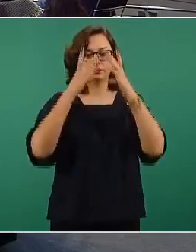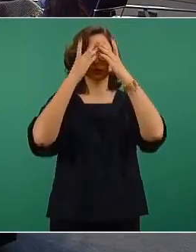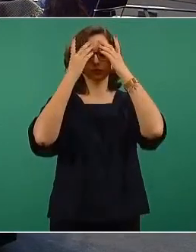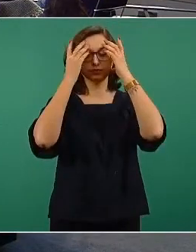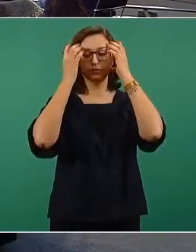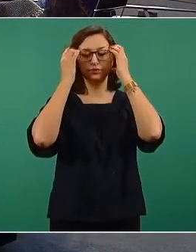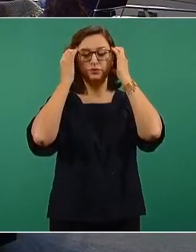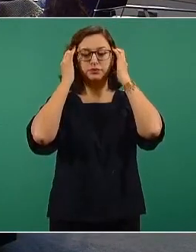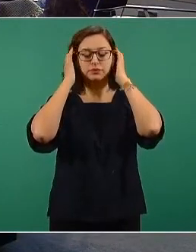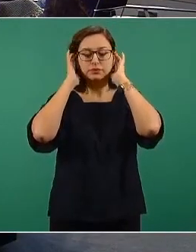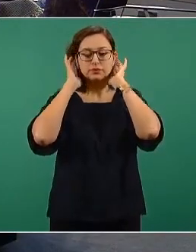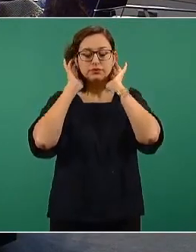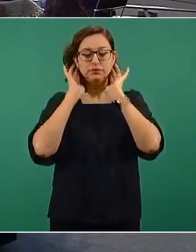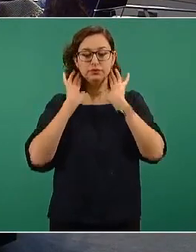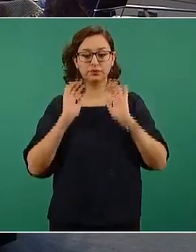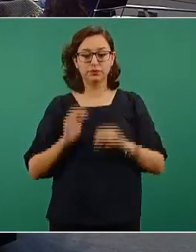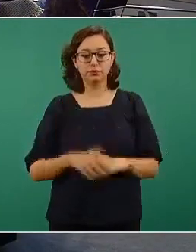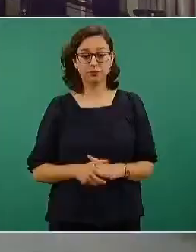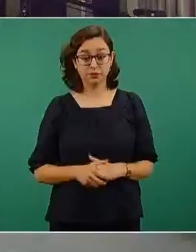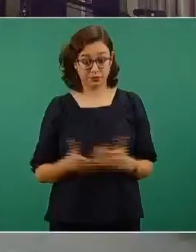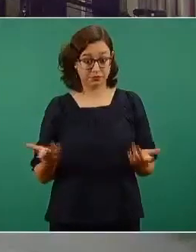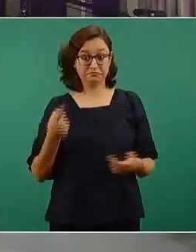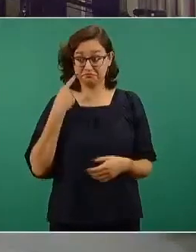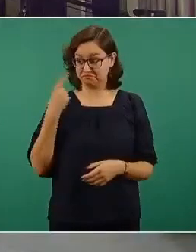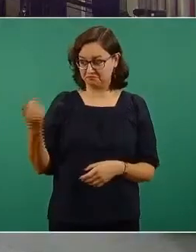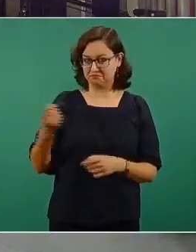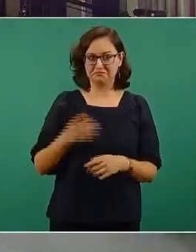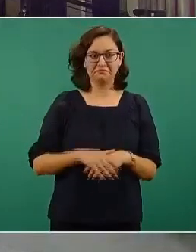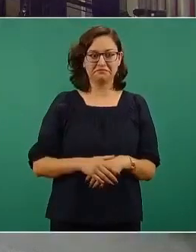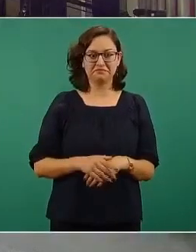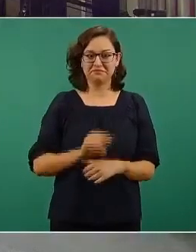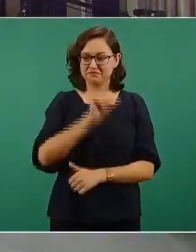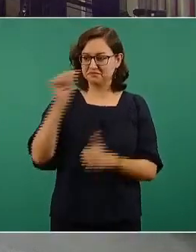¿Cómo ven a los auxiliares?